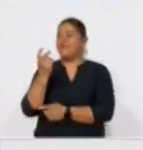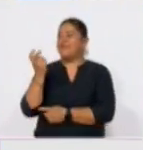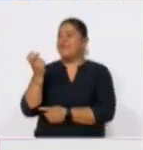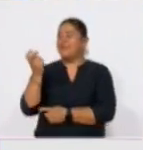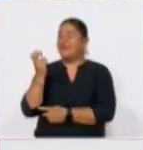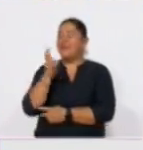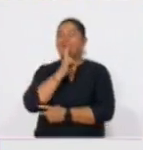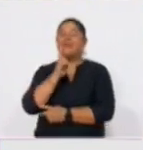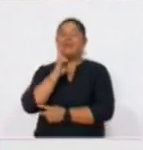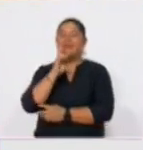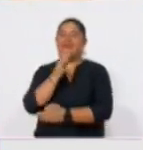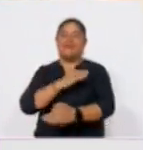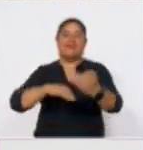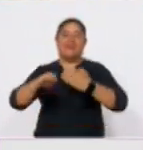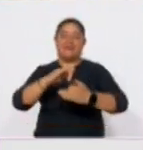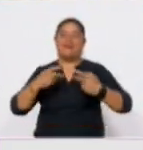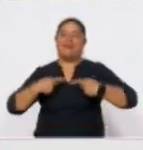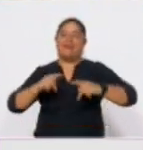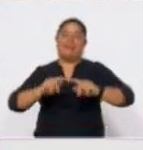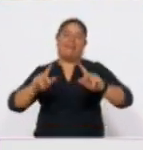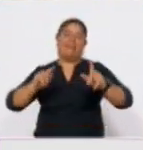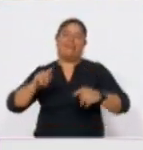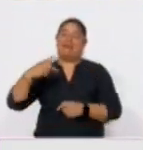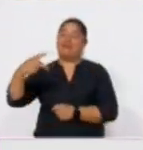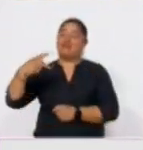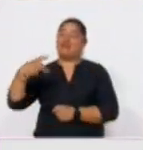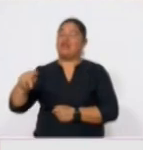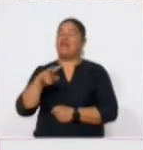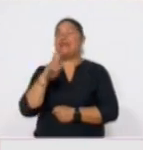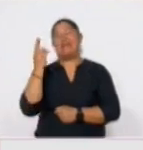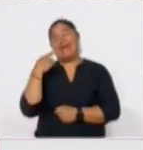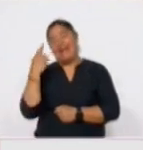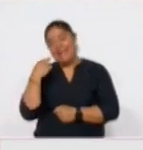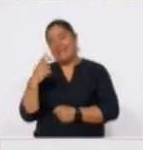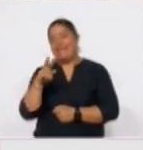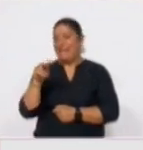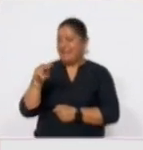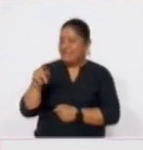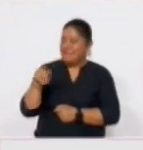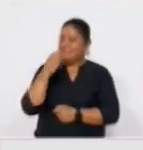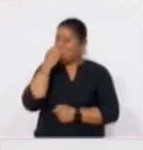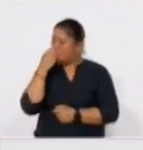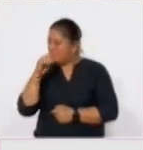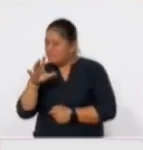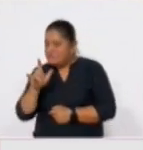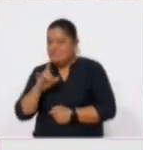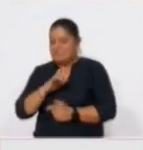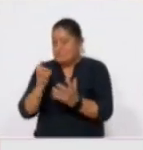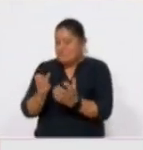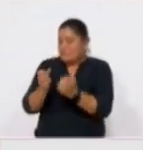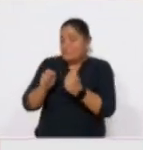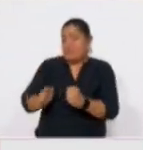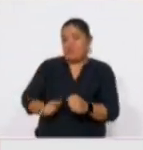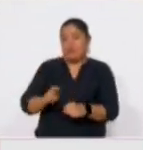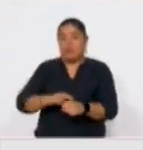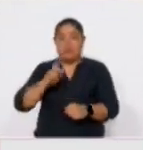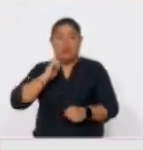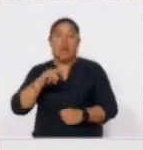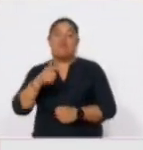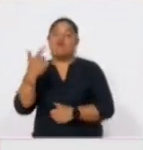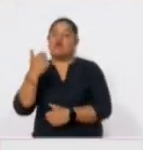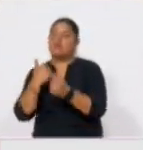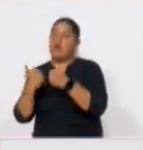que su estación, sus canales de radio y televisión han sido recuperadas por la gobernadora después de 12 años de